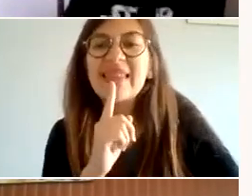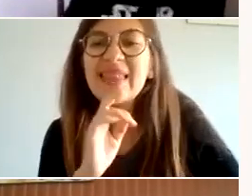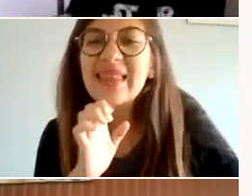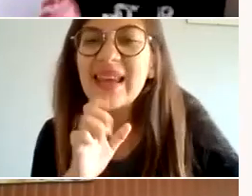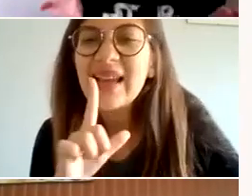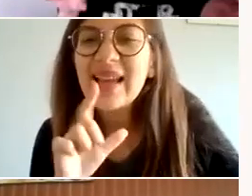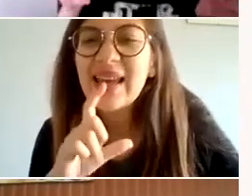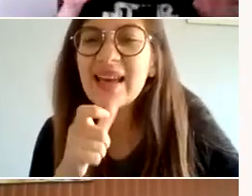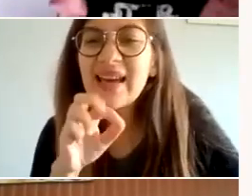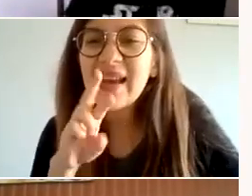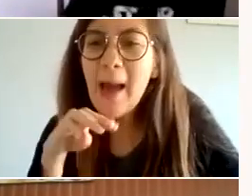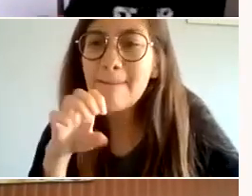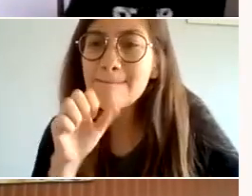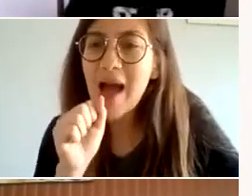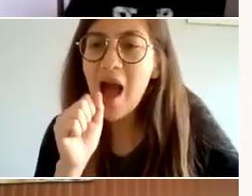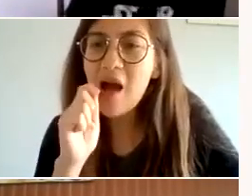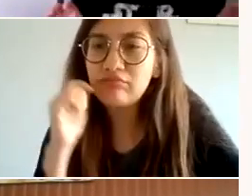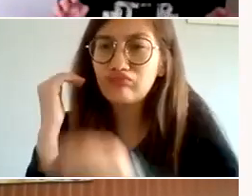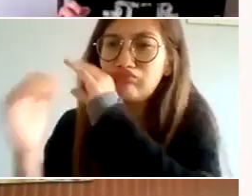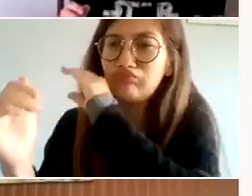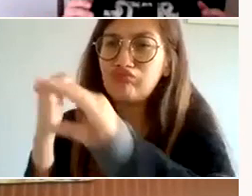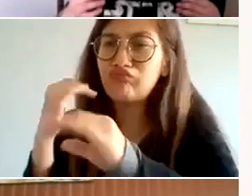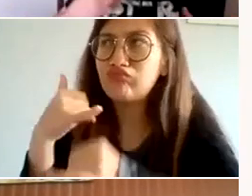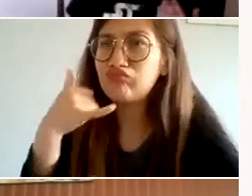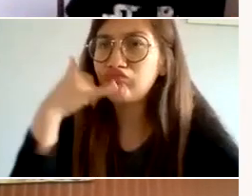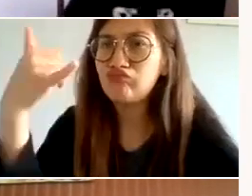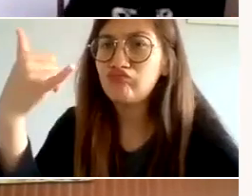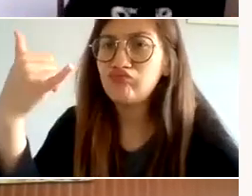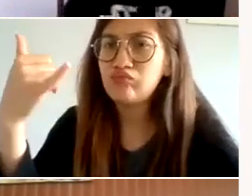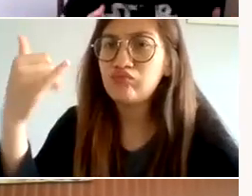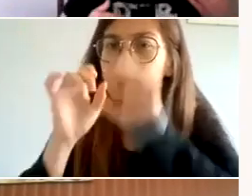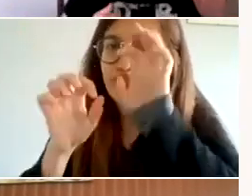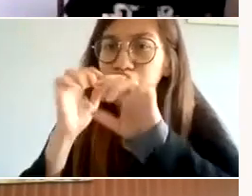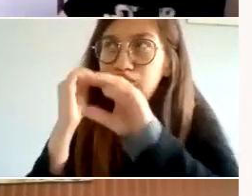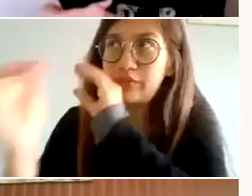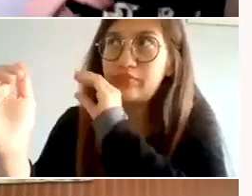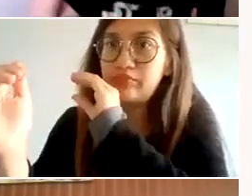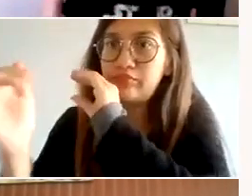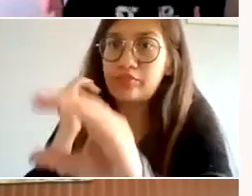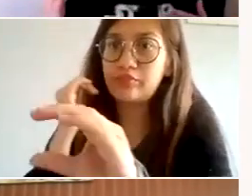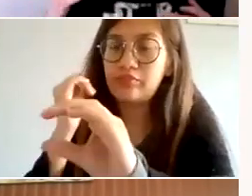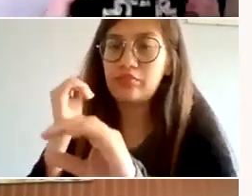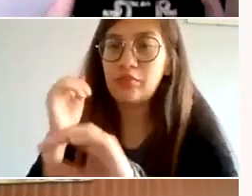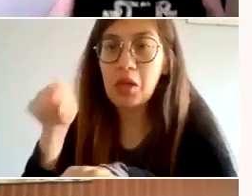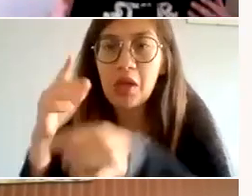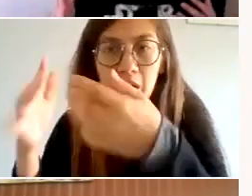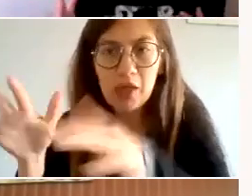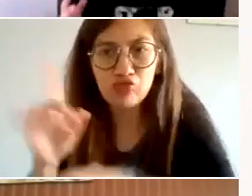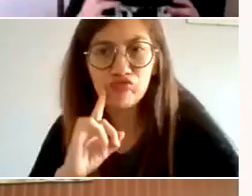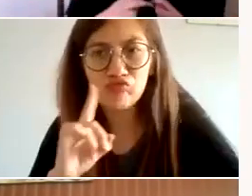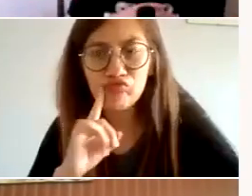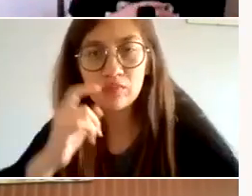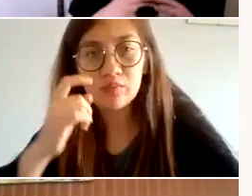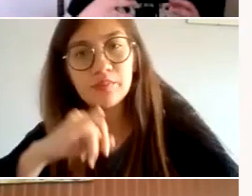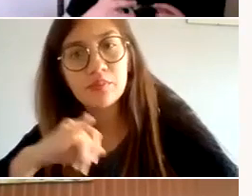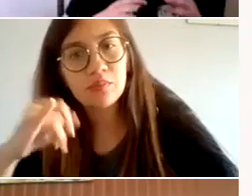comunicación. Entonces se pensó en esta base del telegrama, de tener un emisor y un receptor, un mensaje